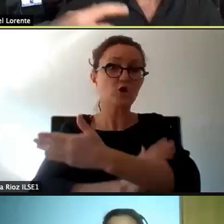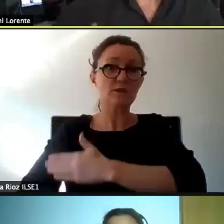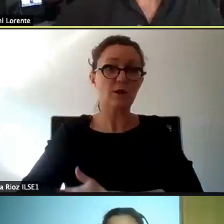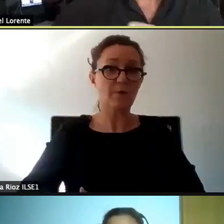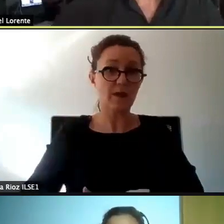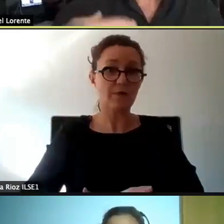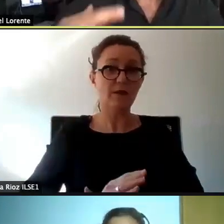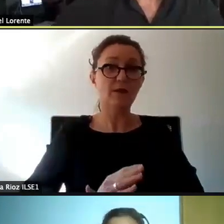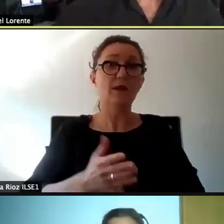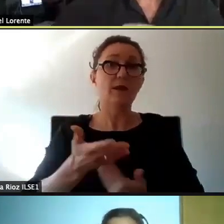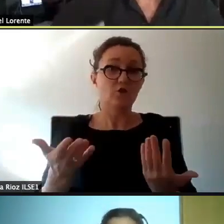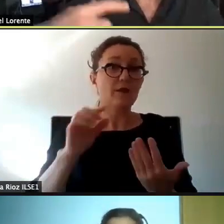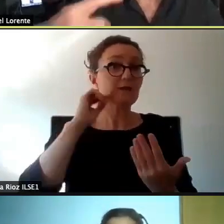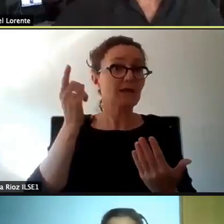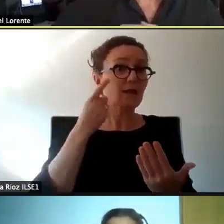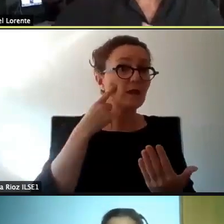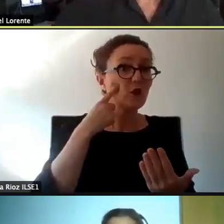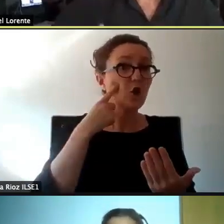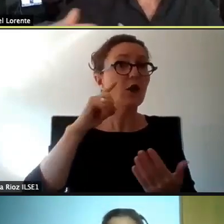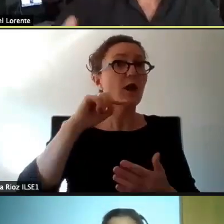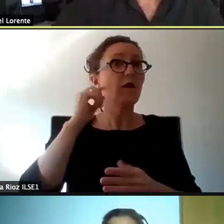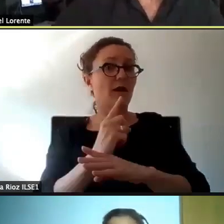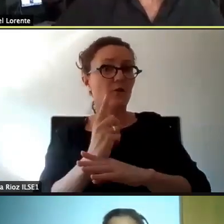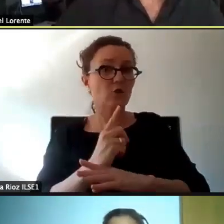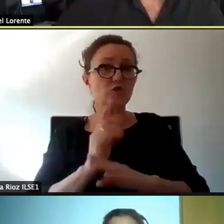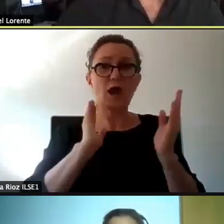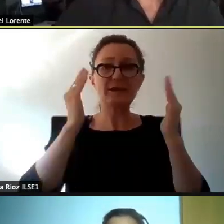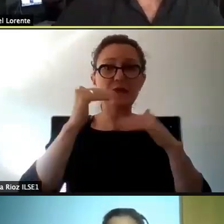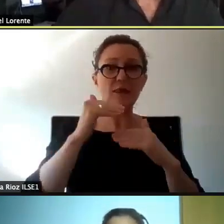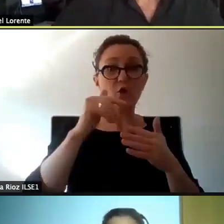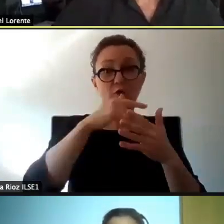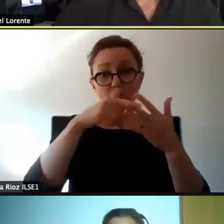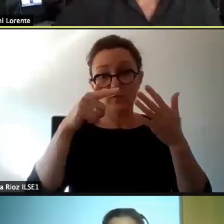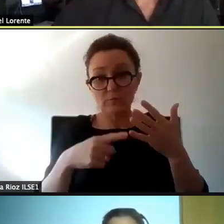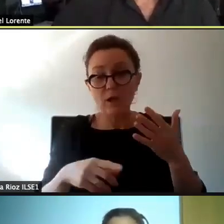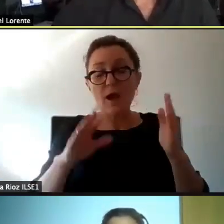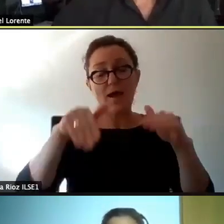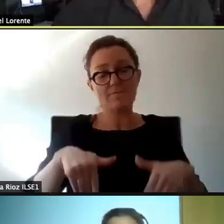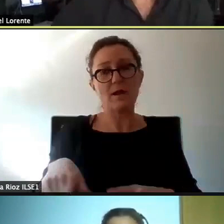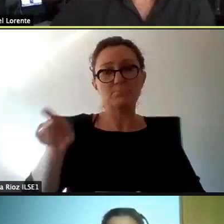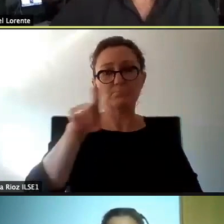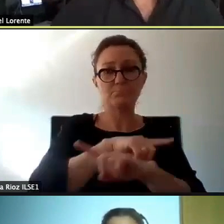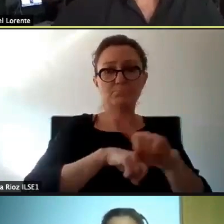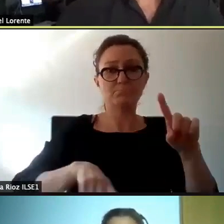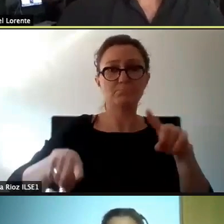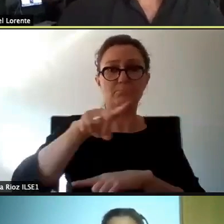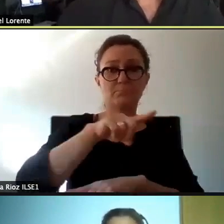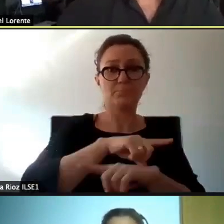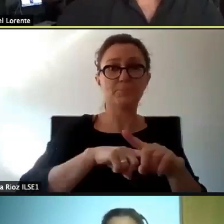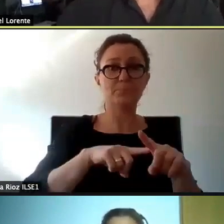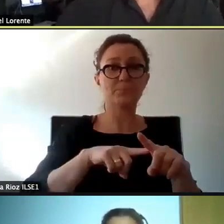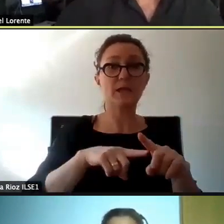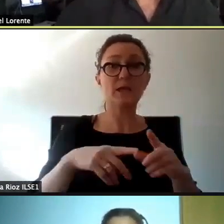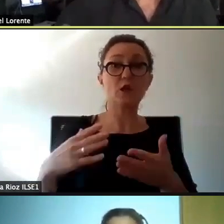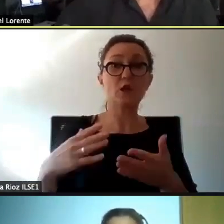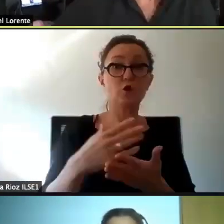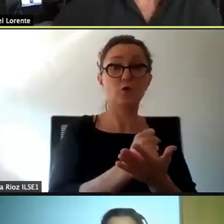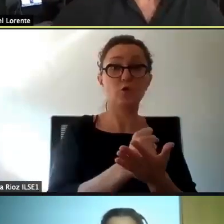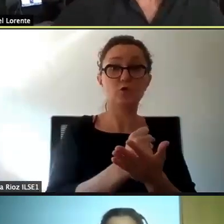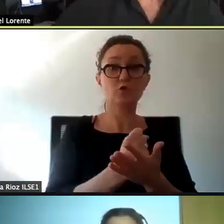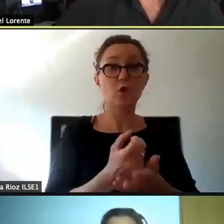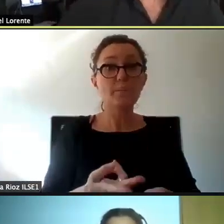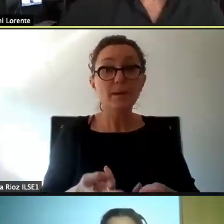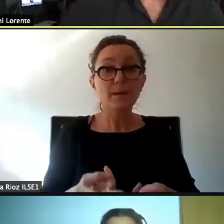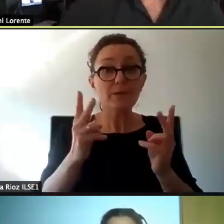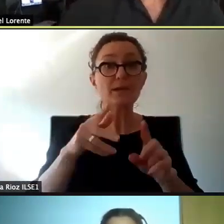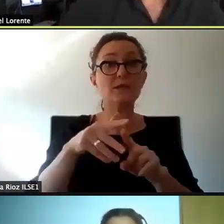tanto, la detección, el diagnóstico, la atención, todo se ve dificultado y todo permite que la situación